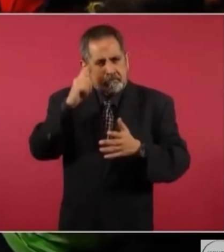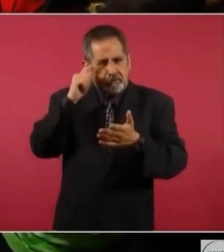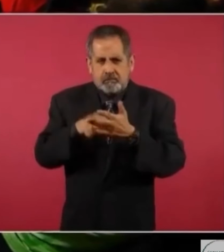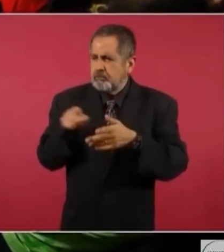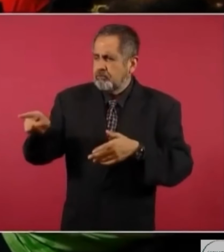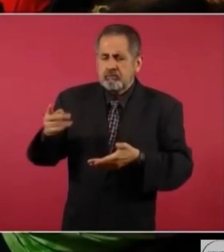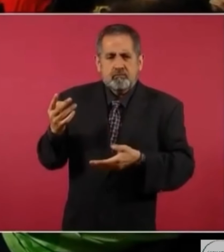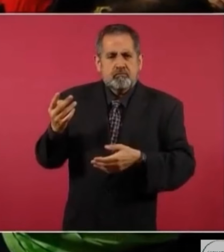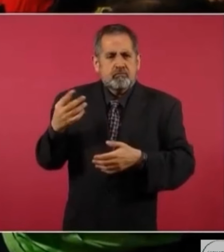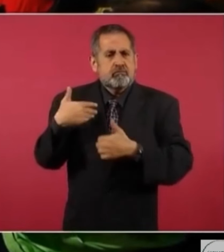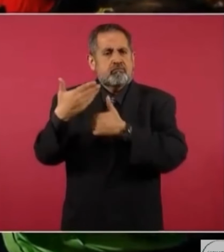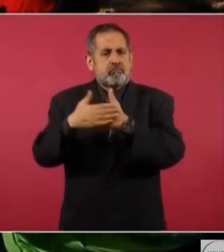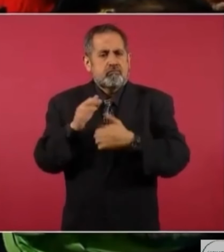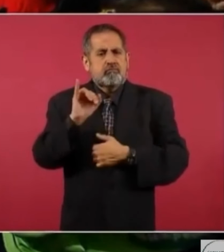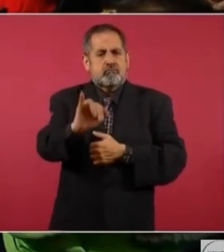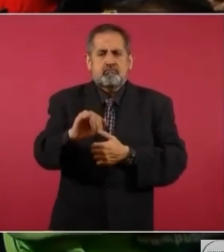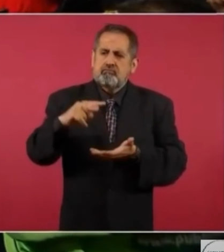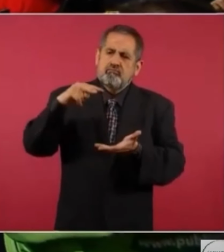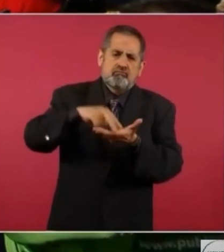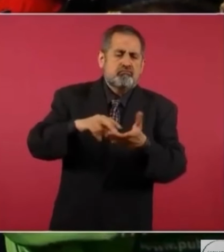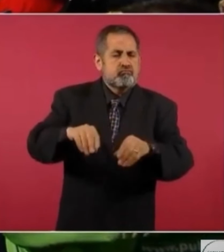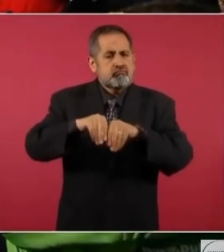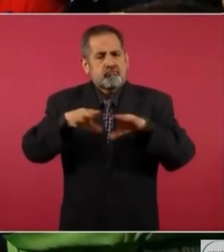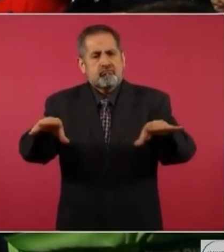vas a dar a conocer el próximo jueves